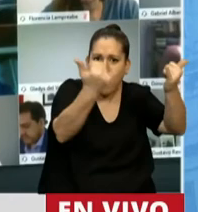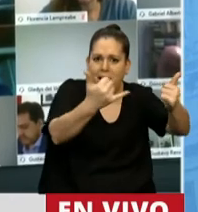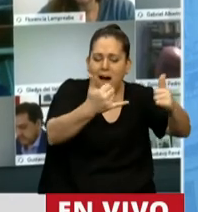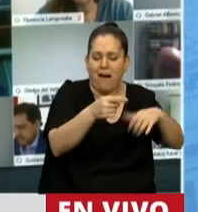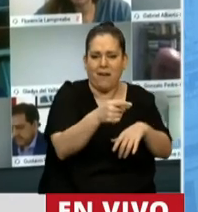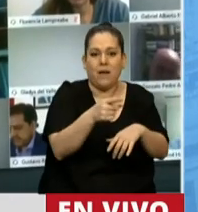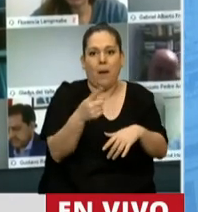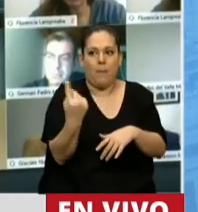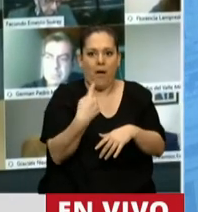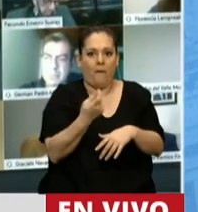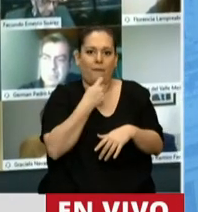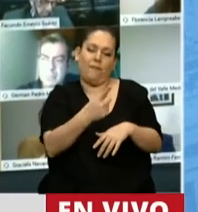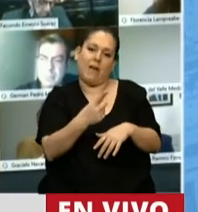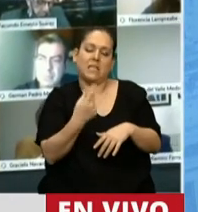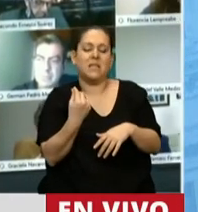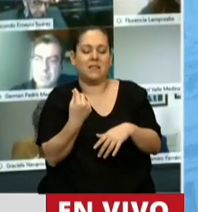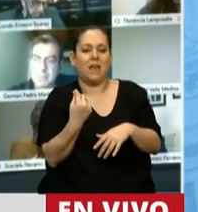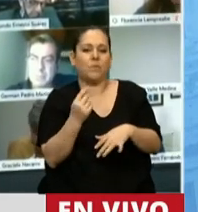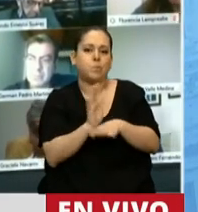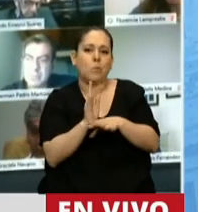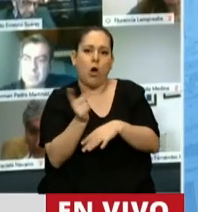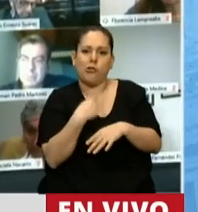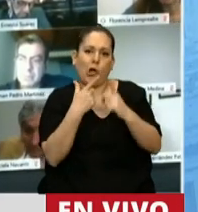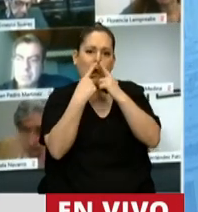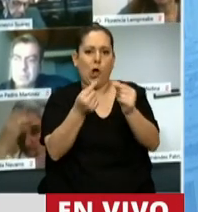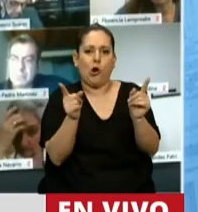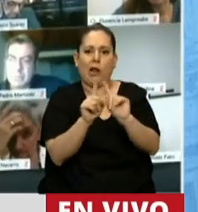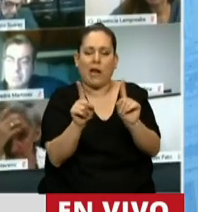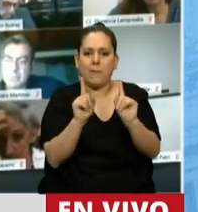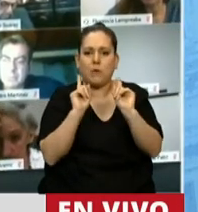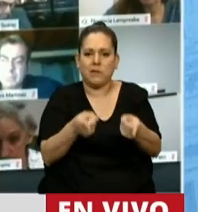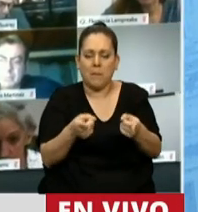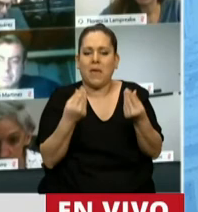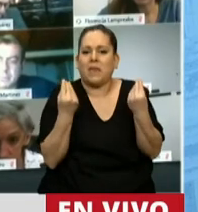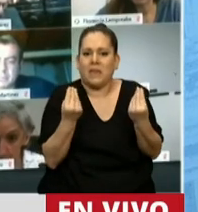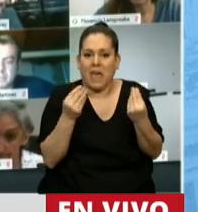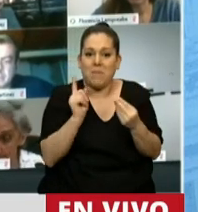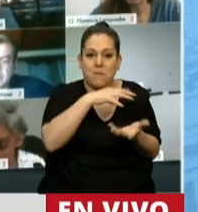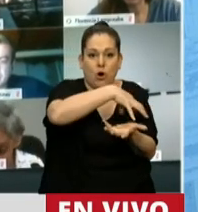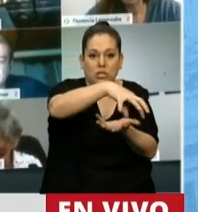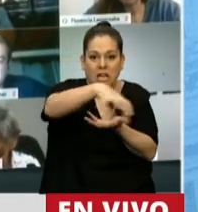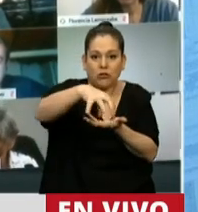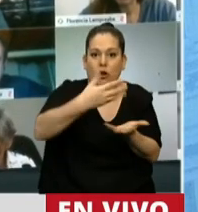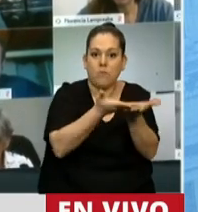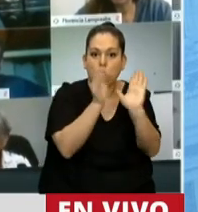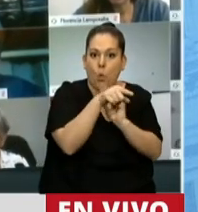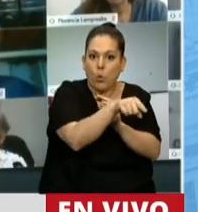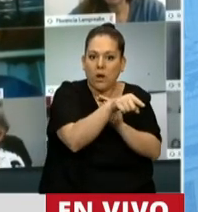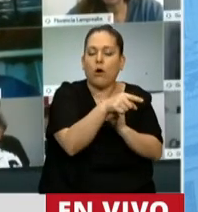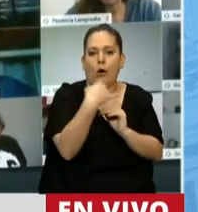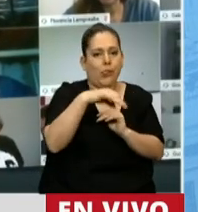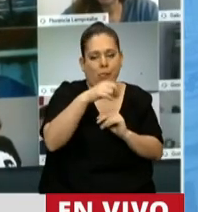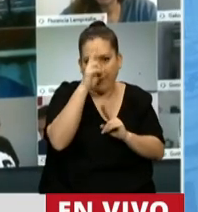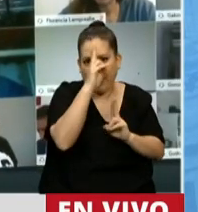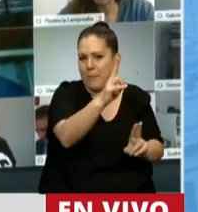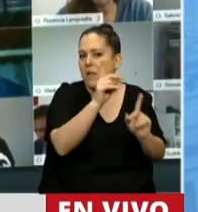facilite, no quiere decir de que no reclamamos también que a esos sectores del sector público se los